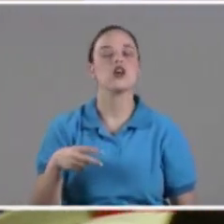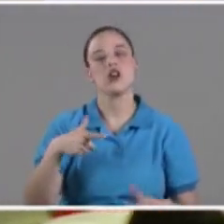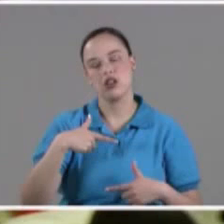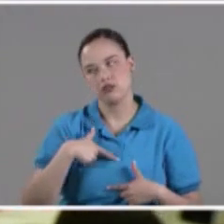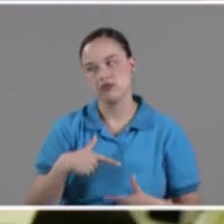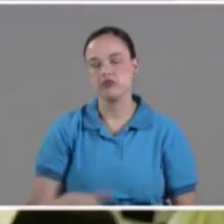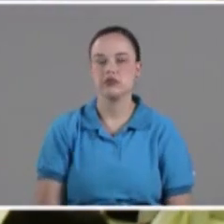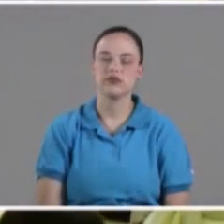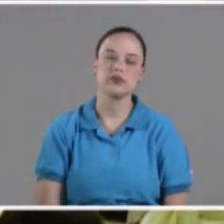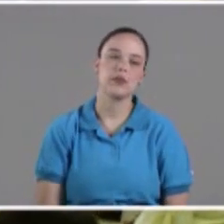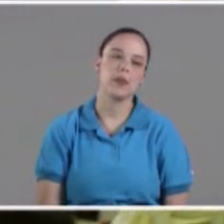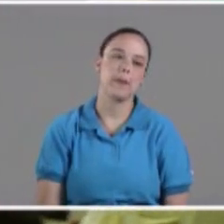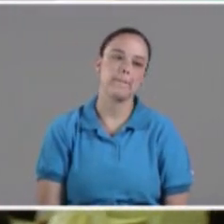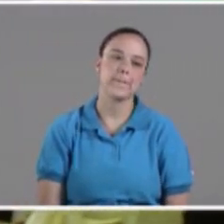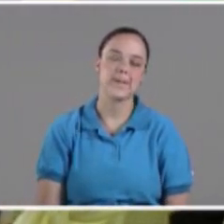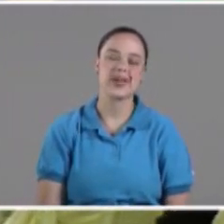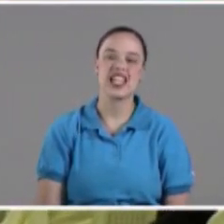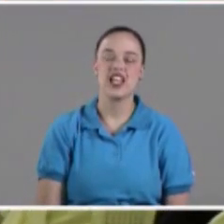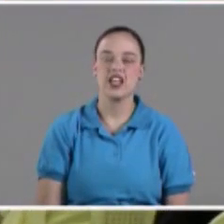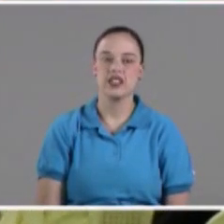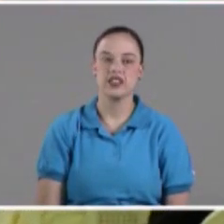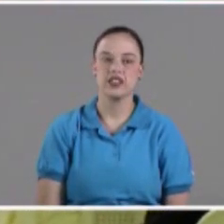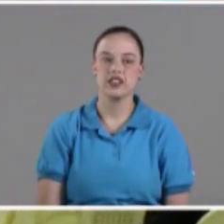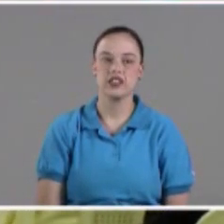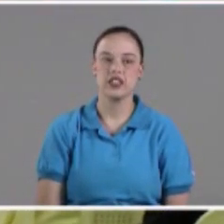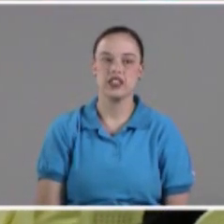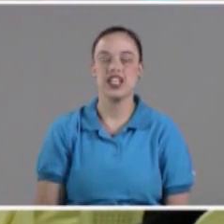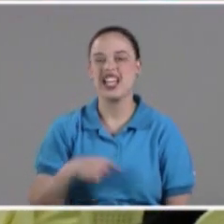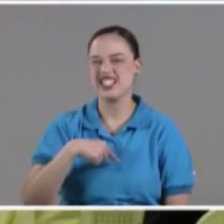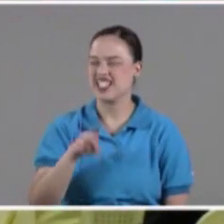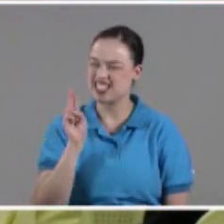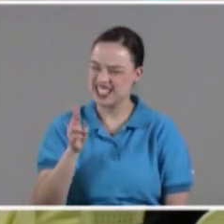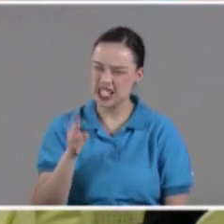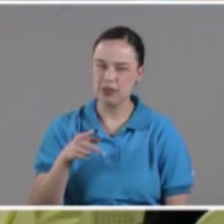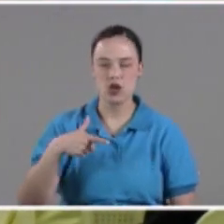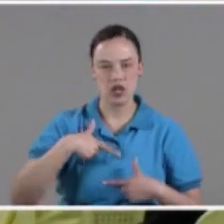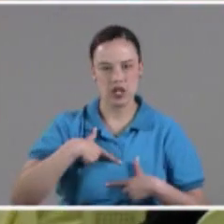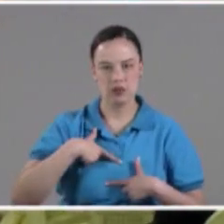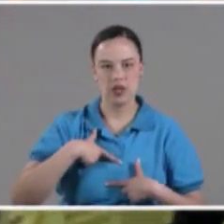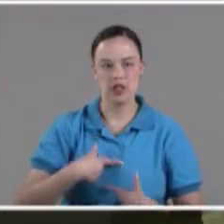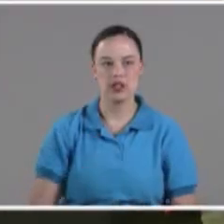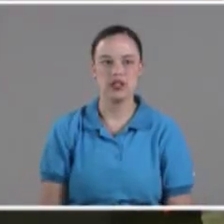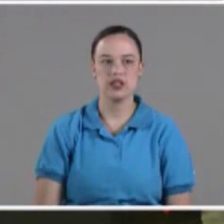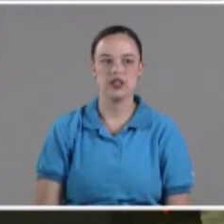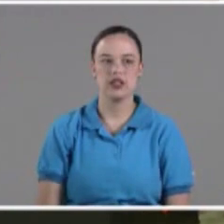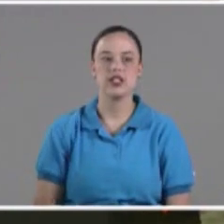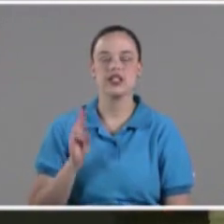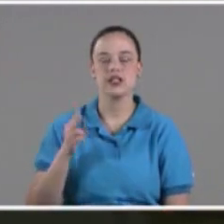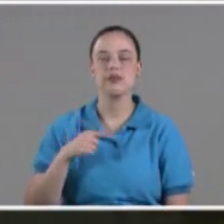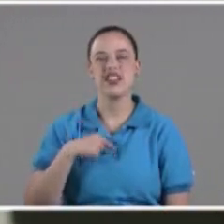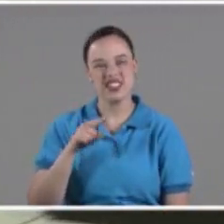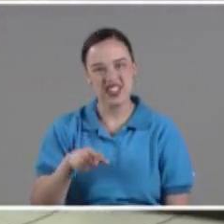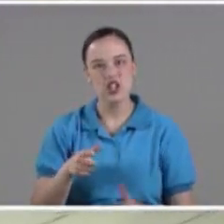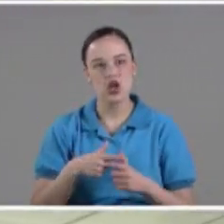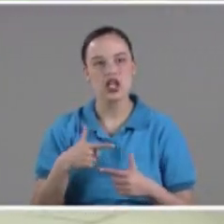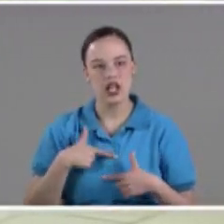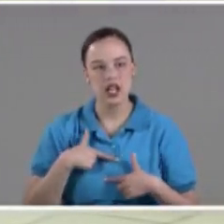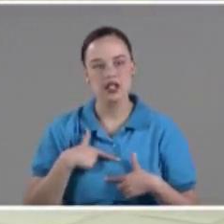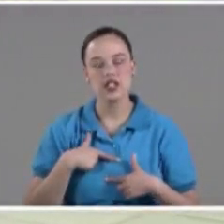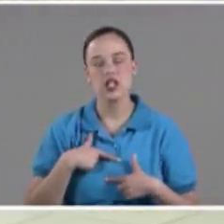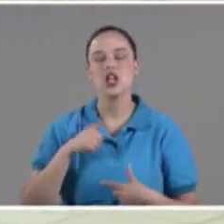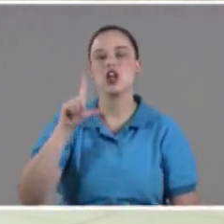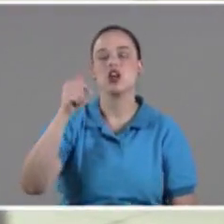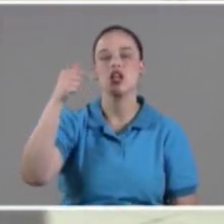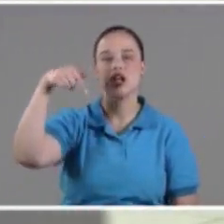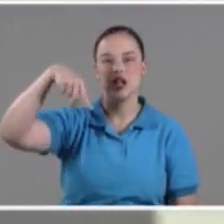que desalojen los demonios y él está con la jabalina siempre está con la jabalina siempre está con la